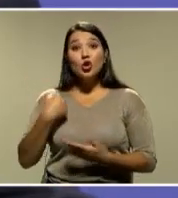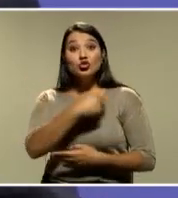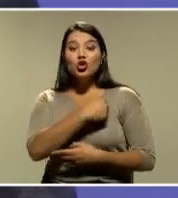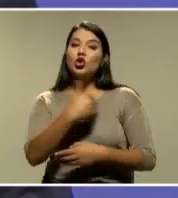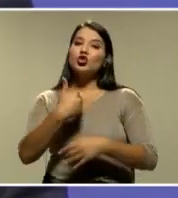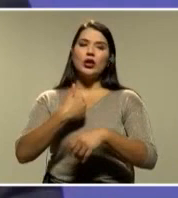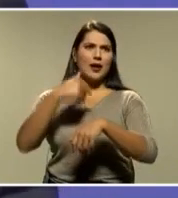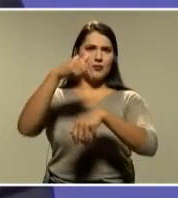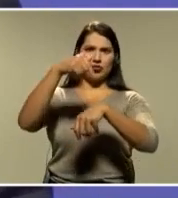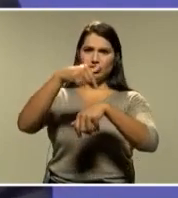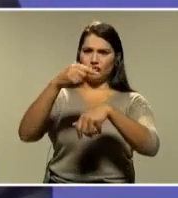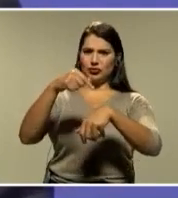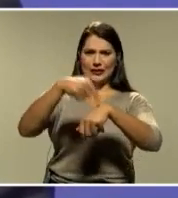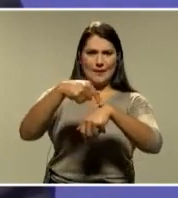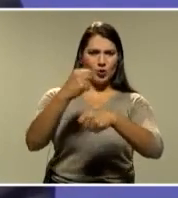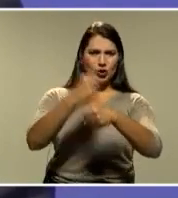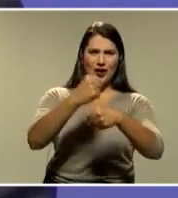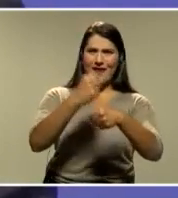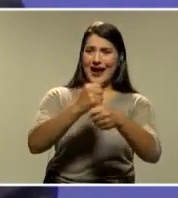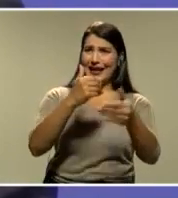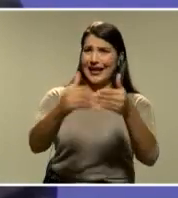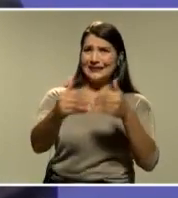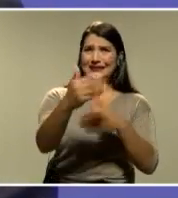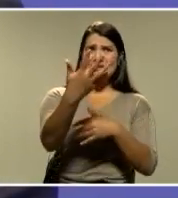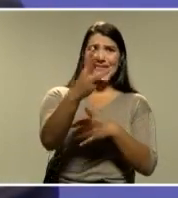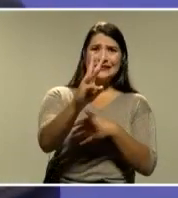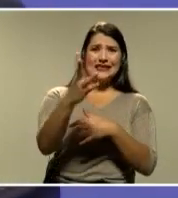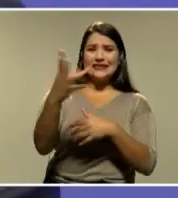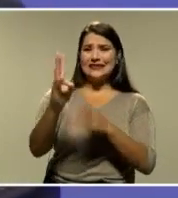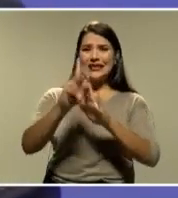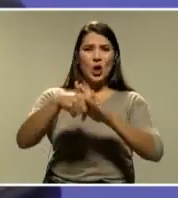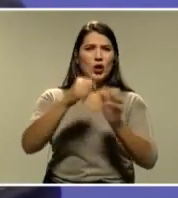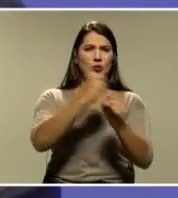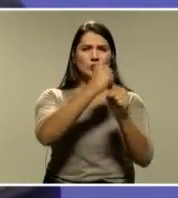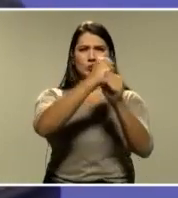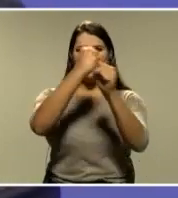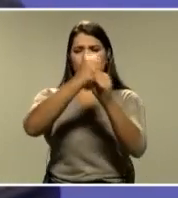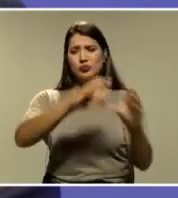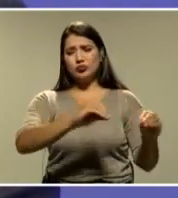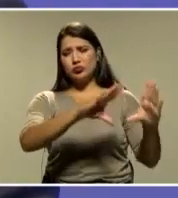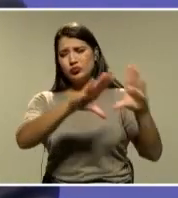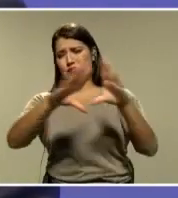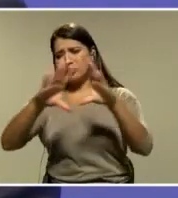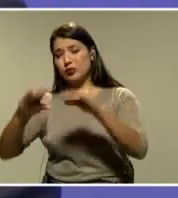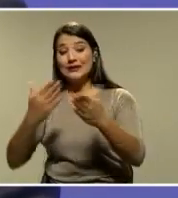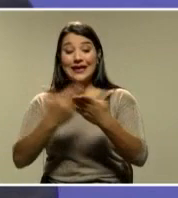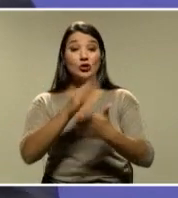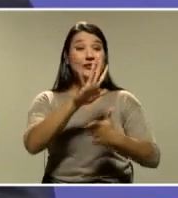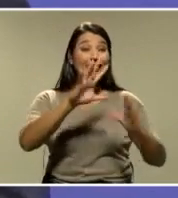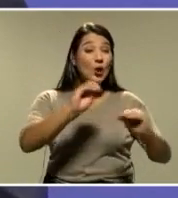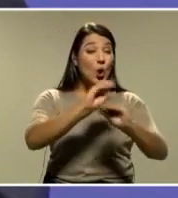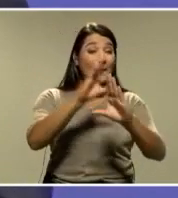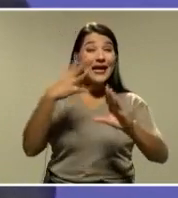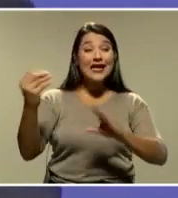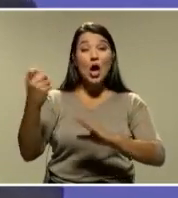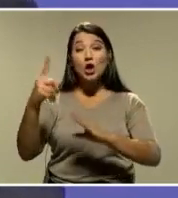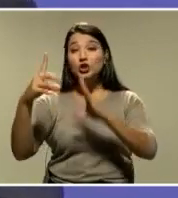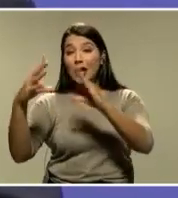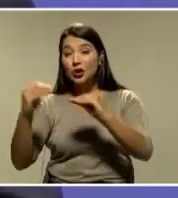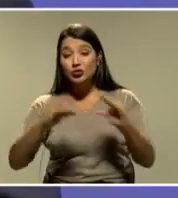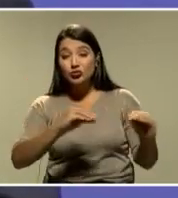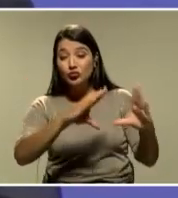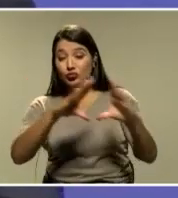teníamos un horario de casi 16, 17 horas, llegábamos a las 5 de la mañana y nos íbamos a las 11 de la noche. Y había que estar cada rato haciendo